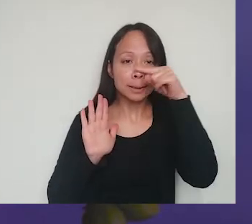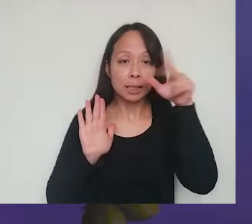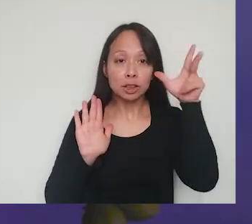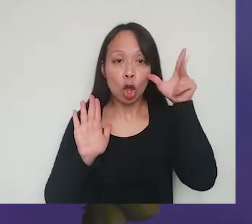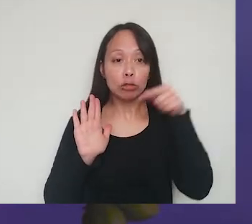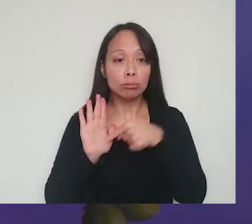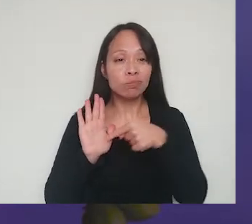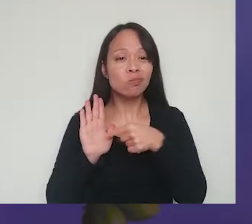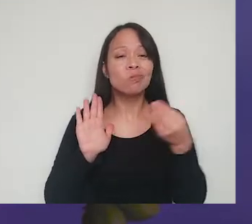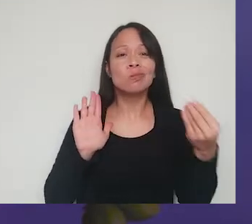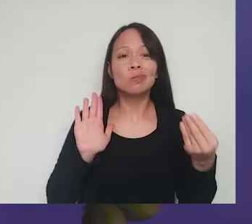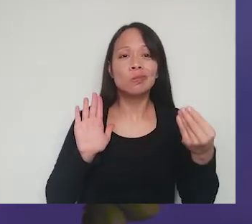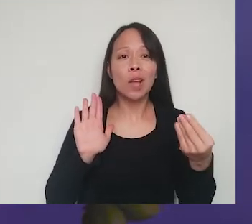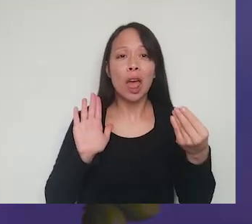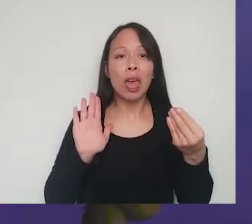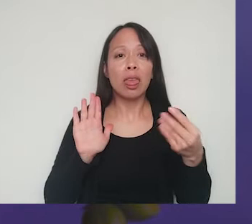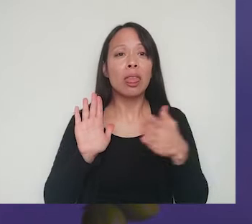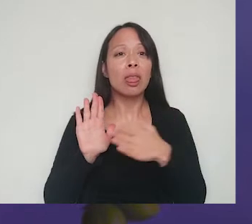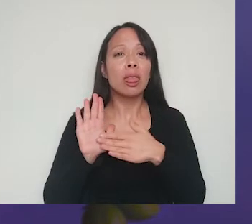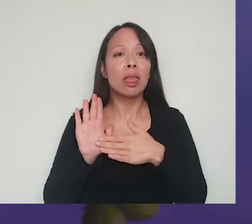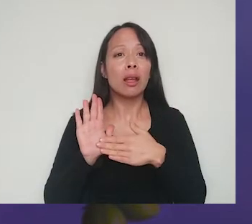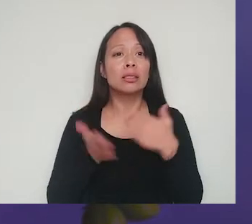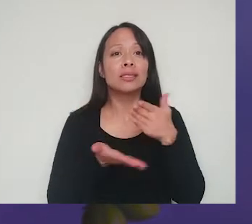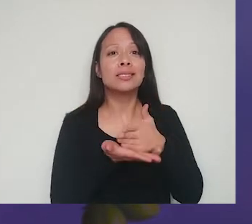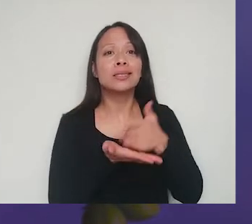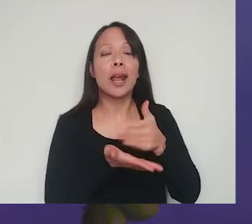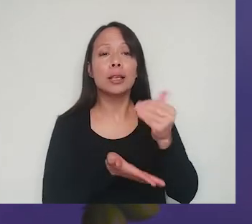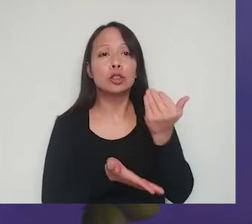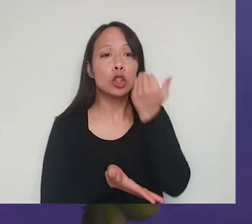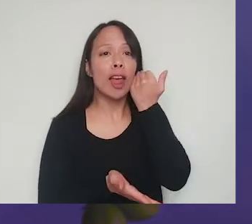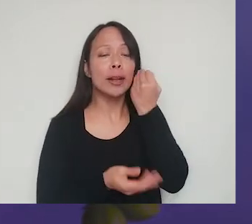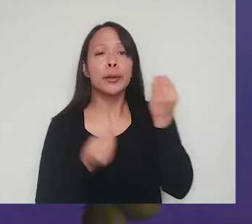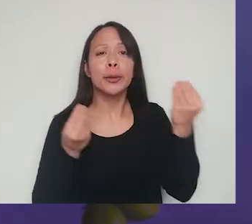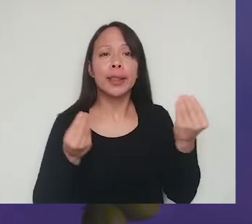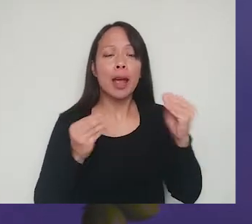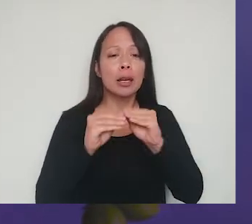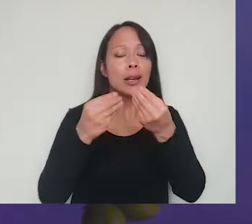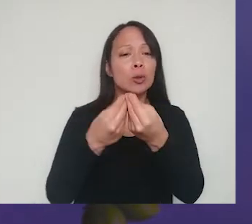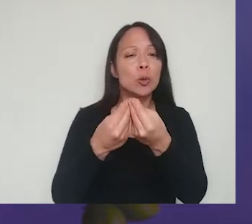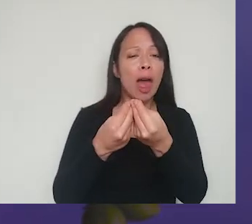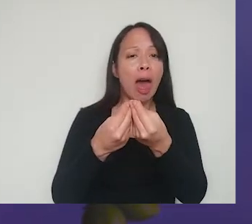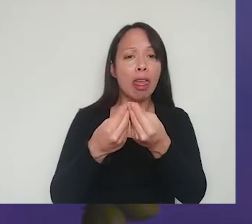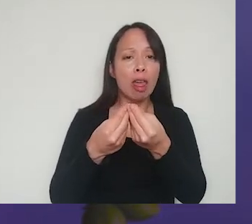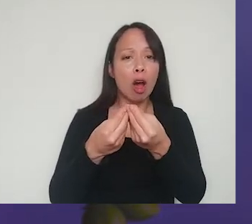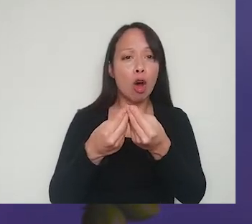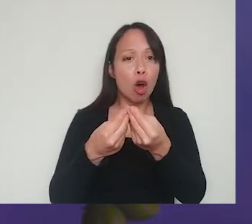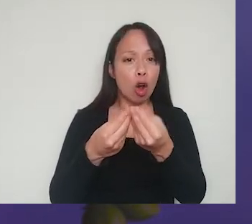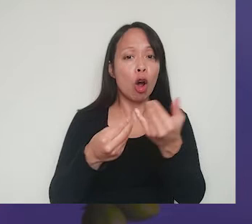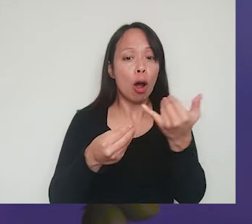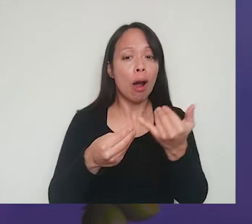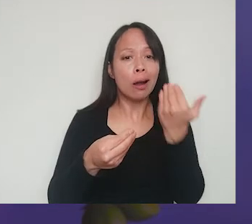esto es así porque tradicionalmente se puso el acento siempre en la reparación del daño.